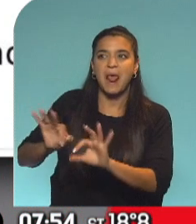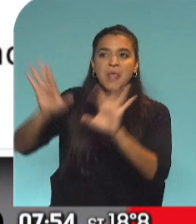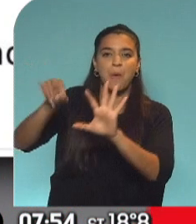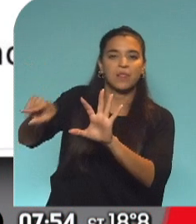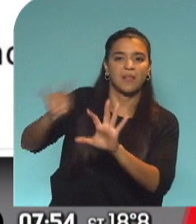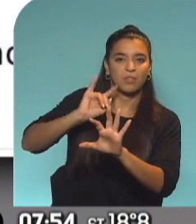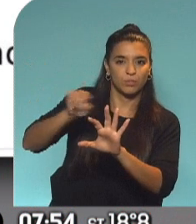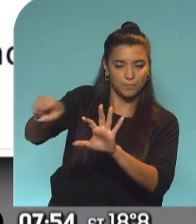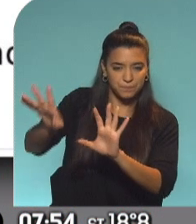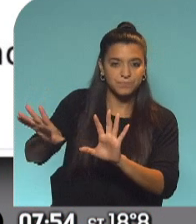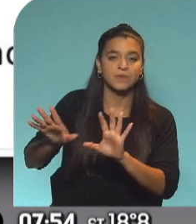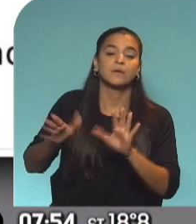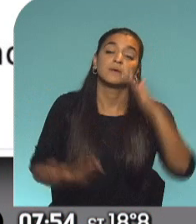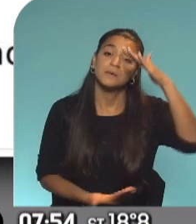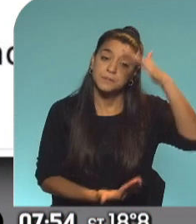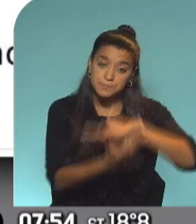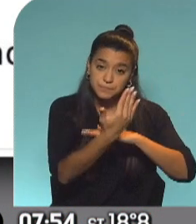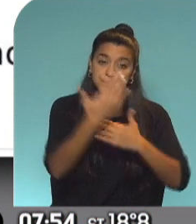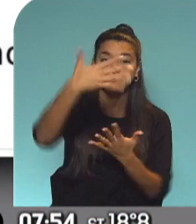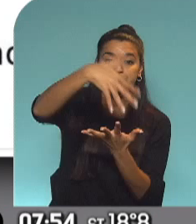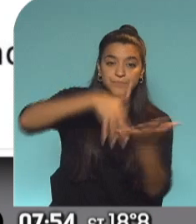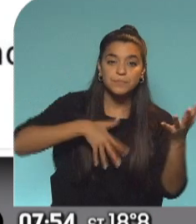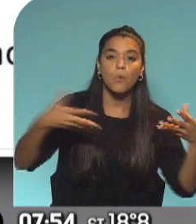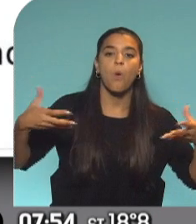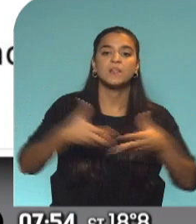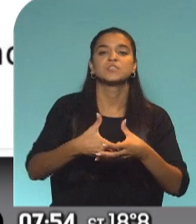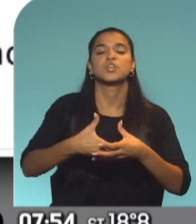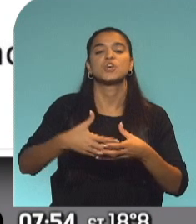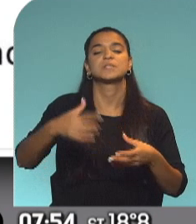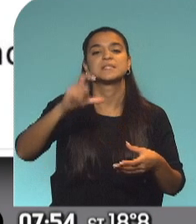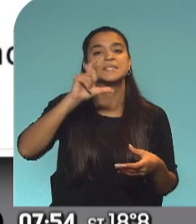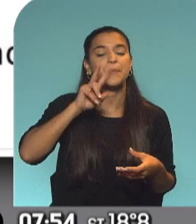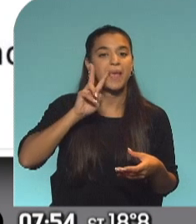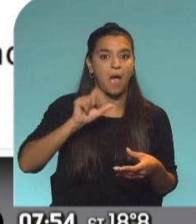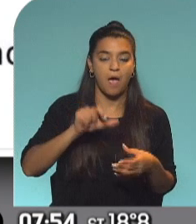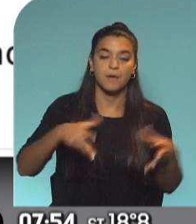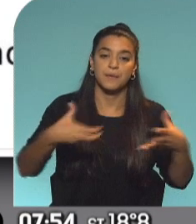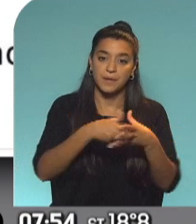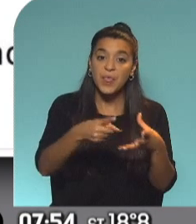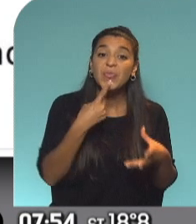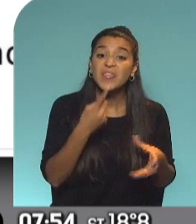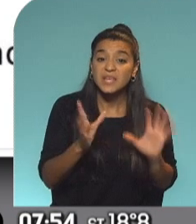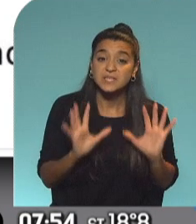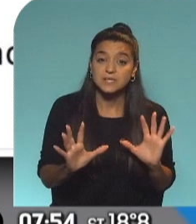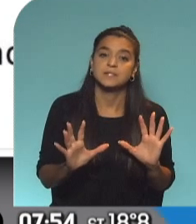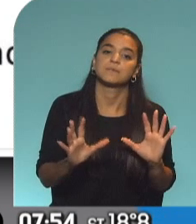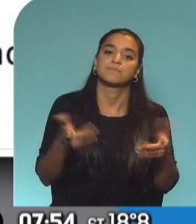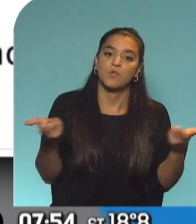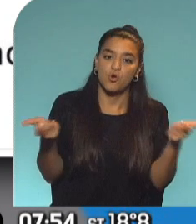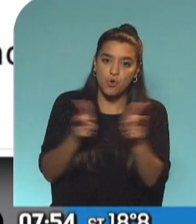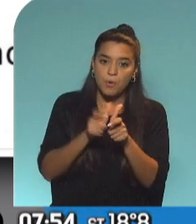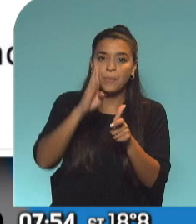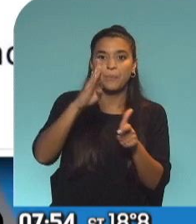y ella publica el comunicado de la coalición cívica en donde señala que la comisión